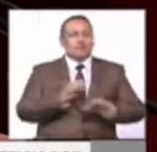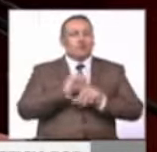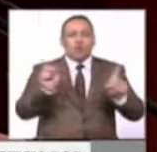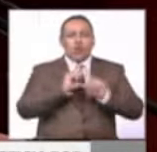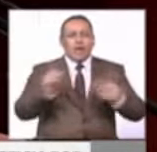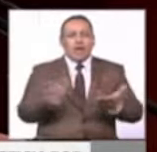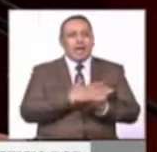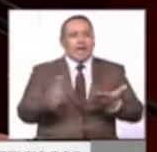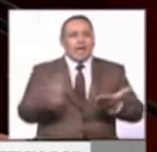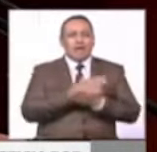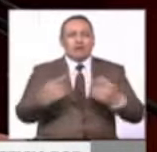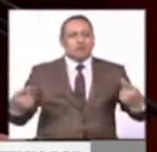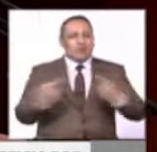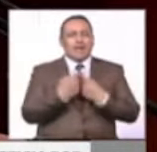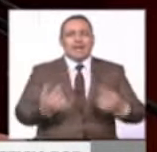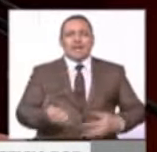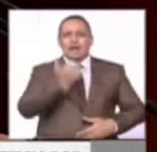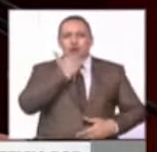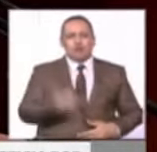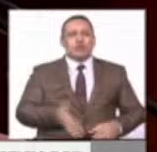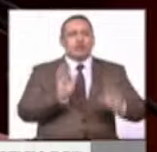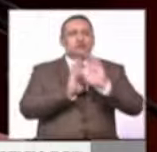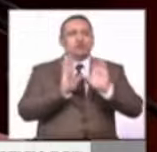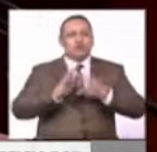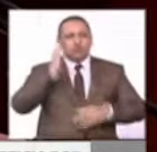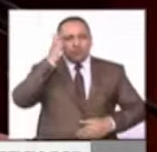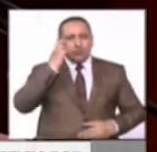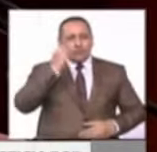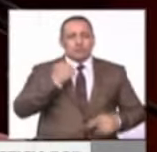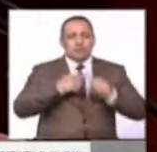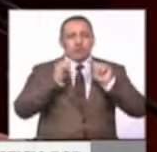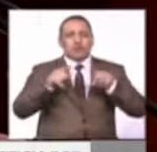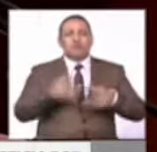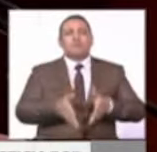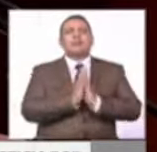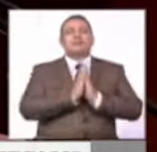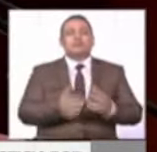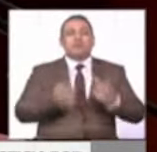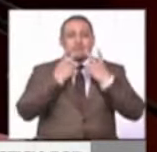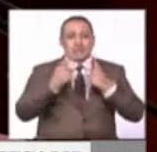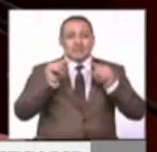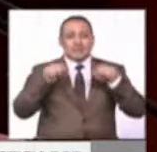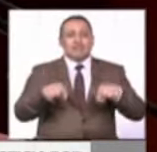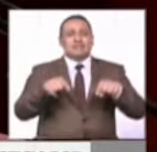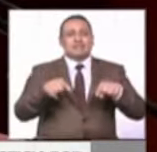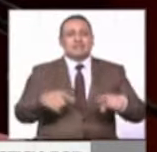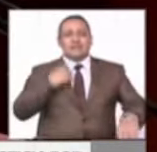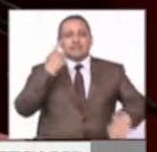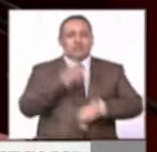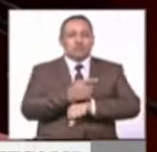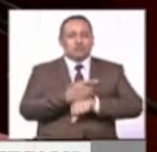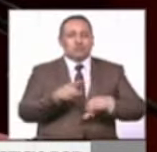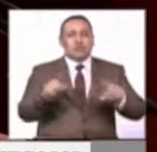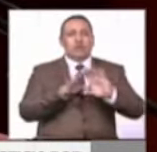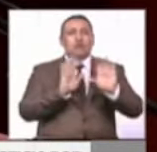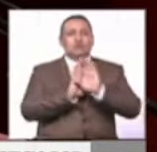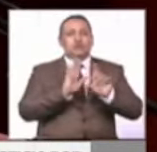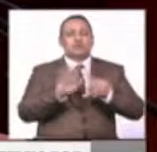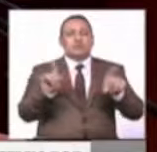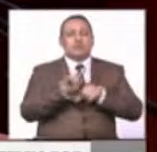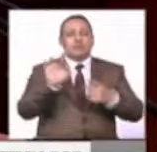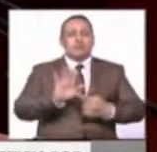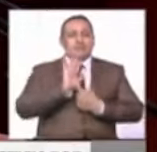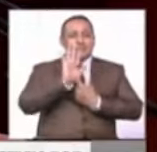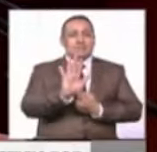existe infracción de la Constitución y por tanto solicitamos que esta acusación constitucional